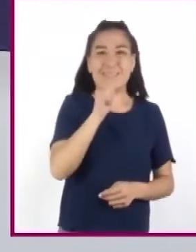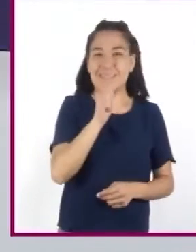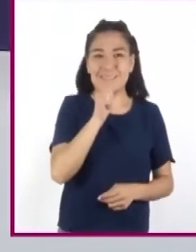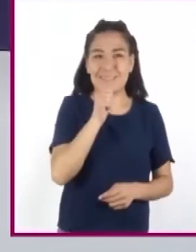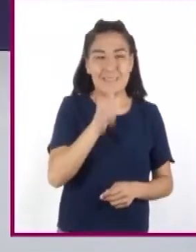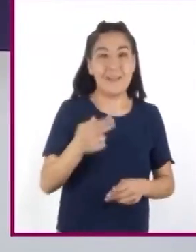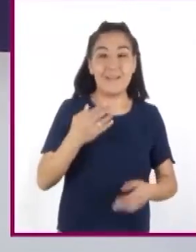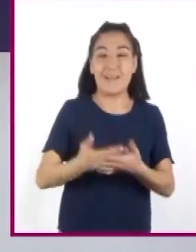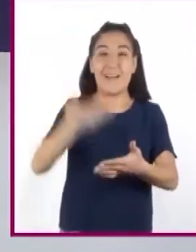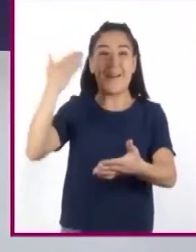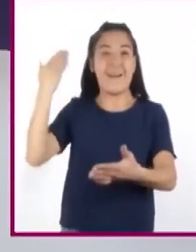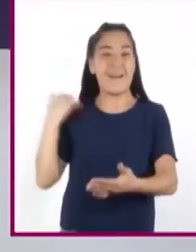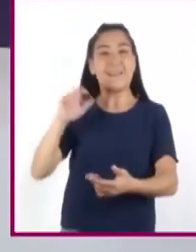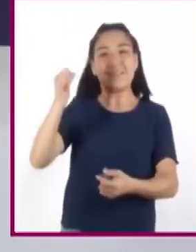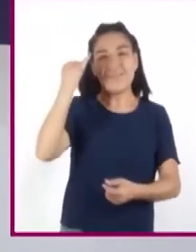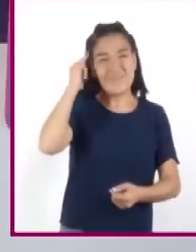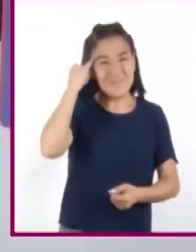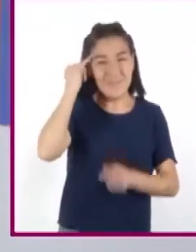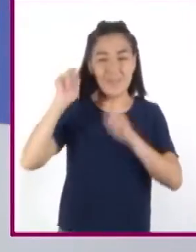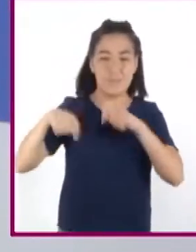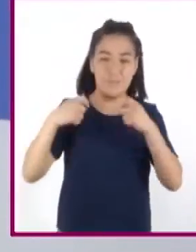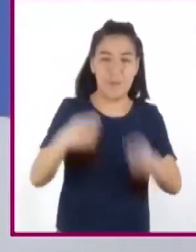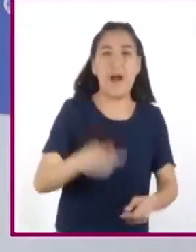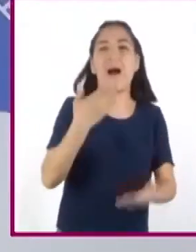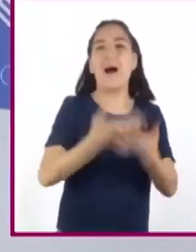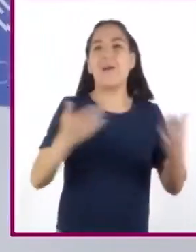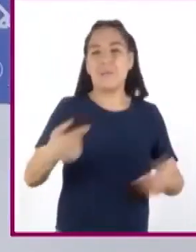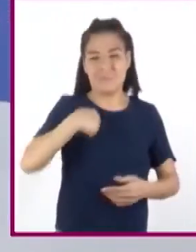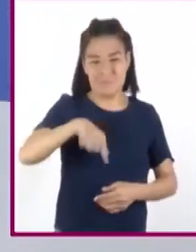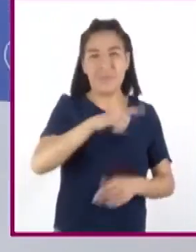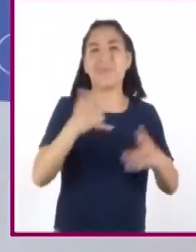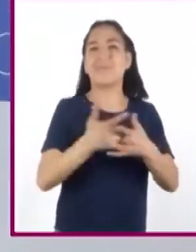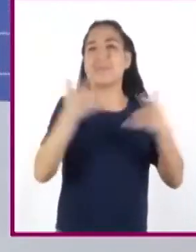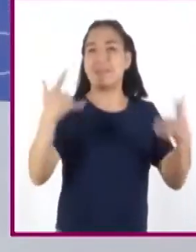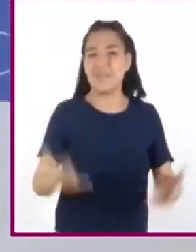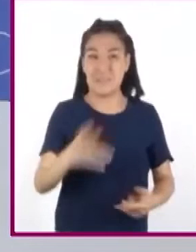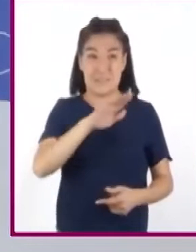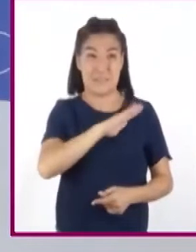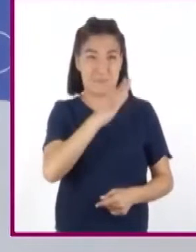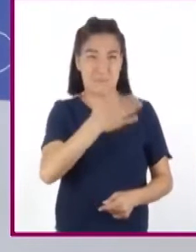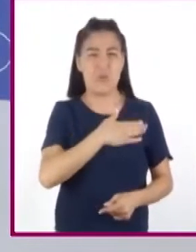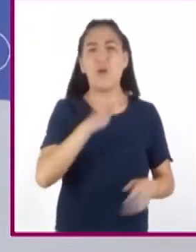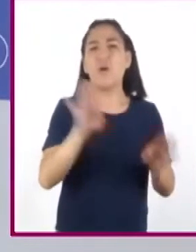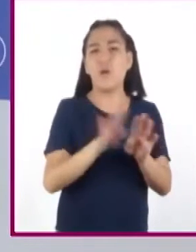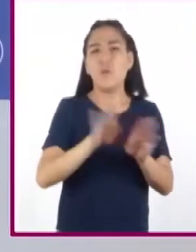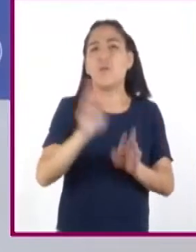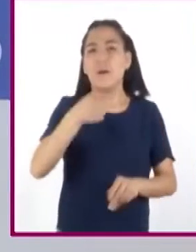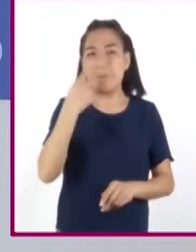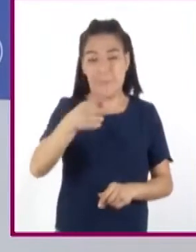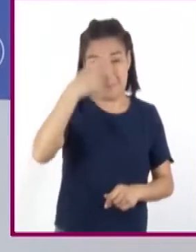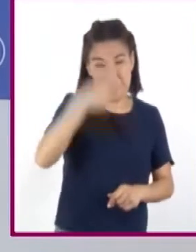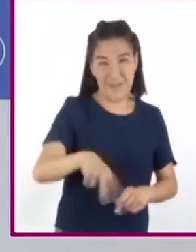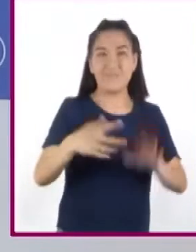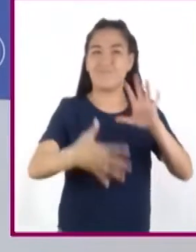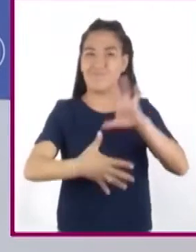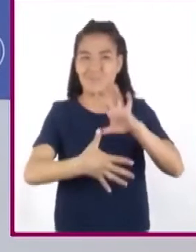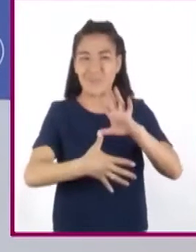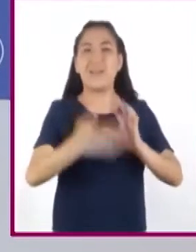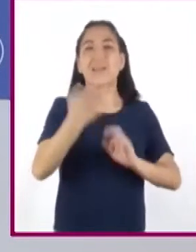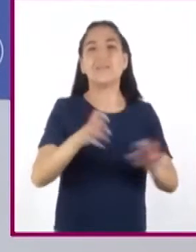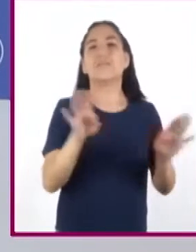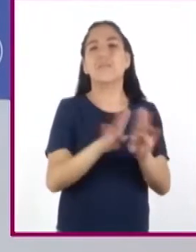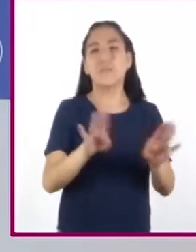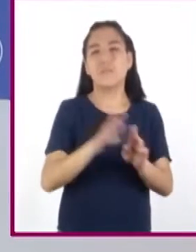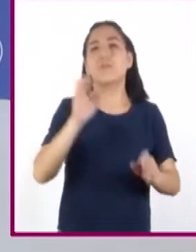que somos producto de la historia. Y hablar de el español en México y en América es hablar de las culturas